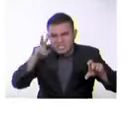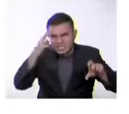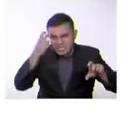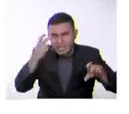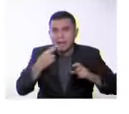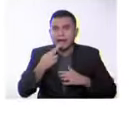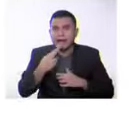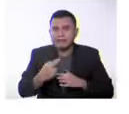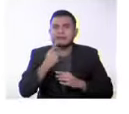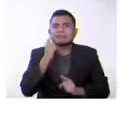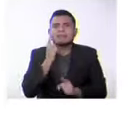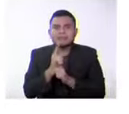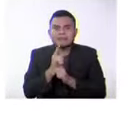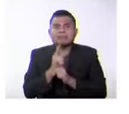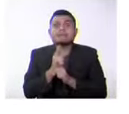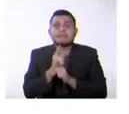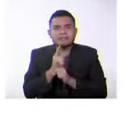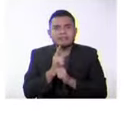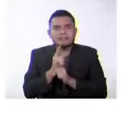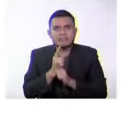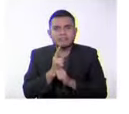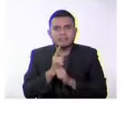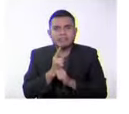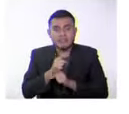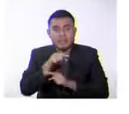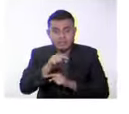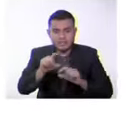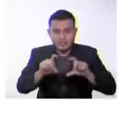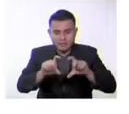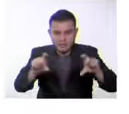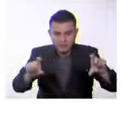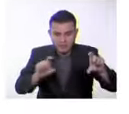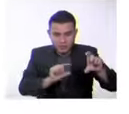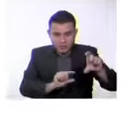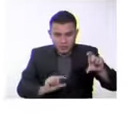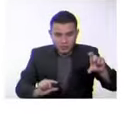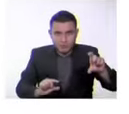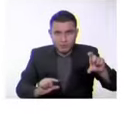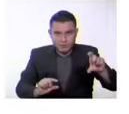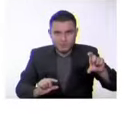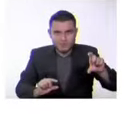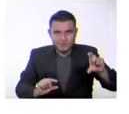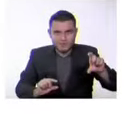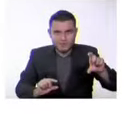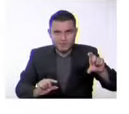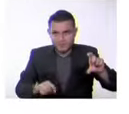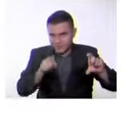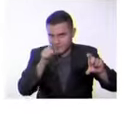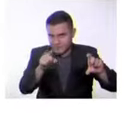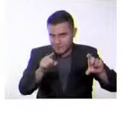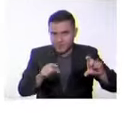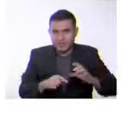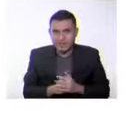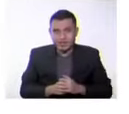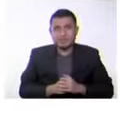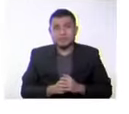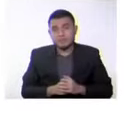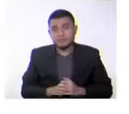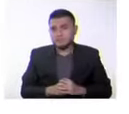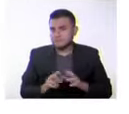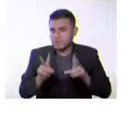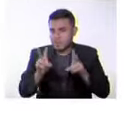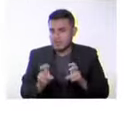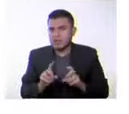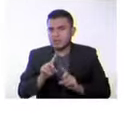respuesta correcta debe complementar ese enunciado afirmativo y que debe contener elementos de lo que se preguntan.